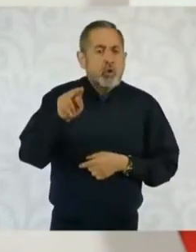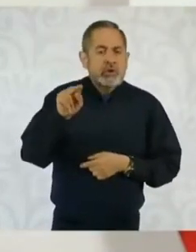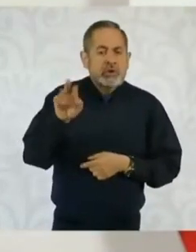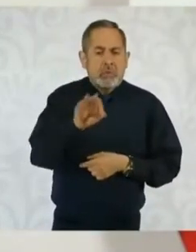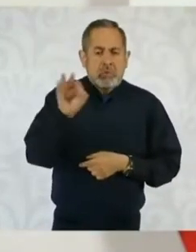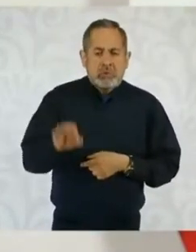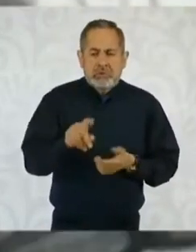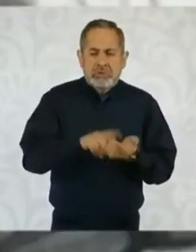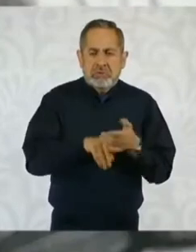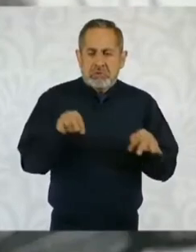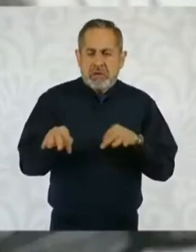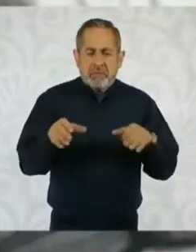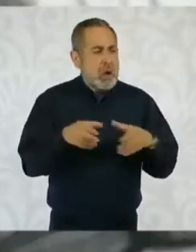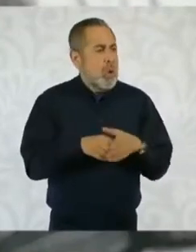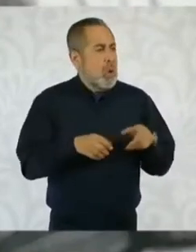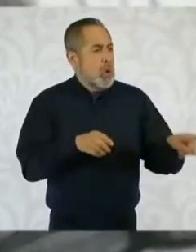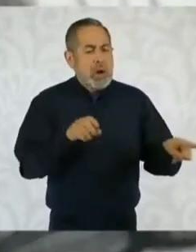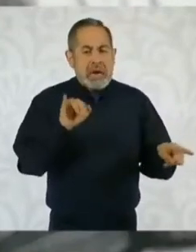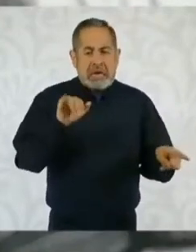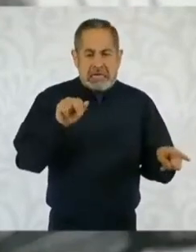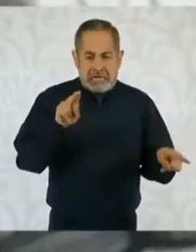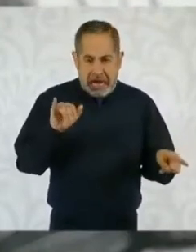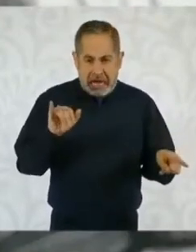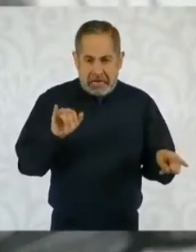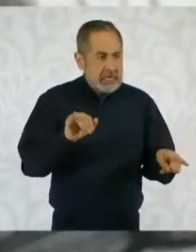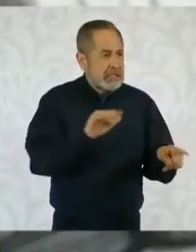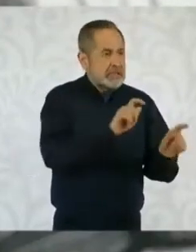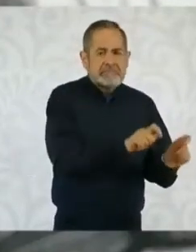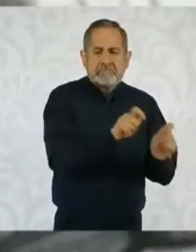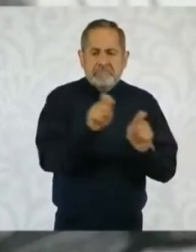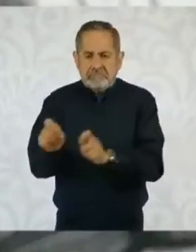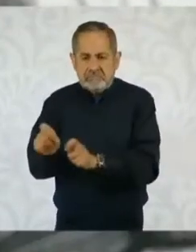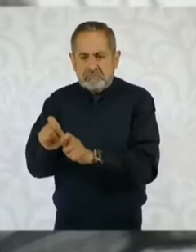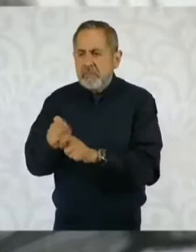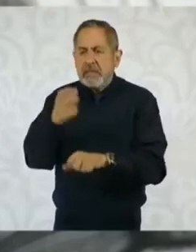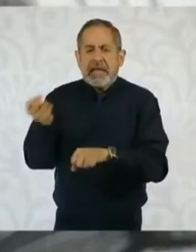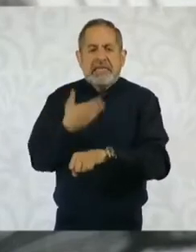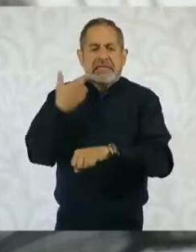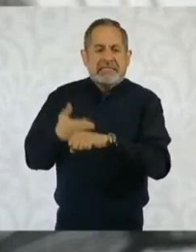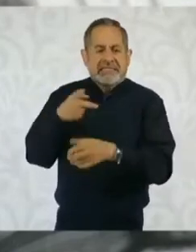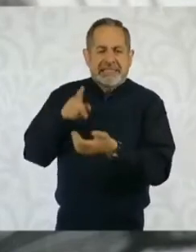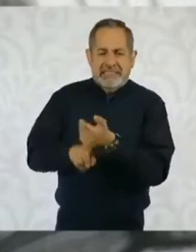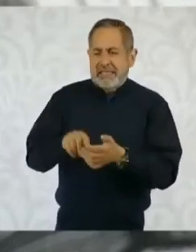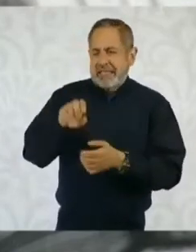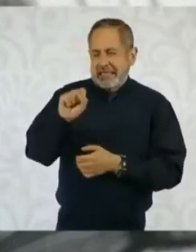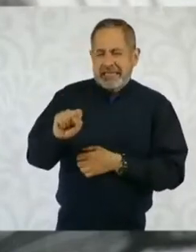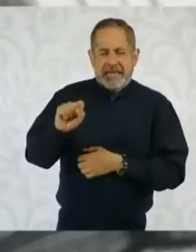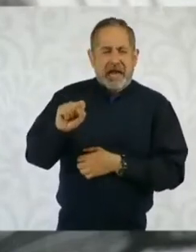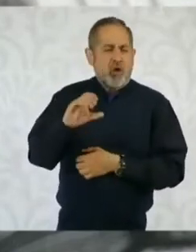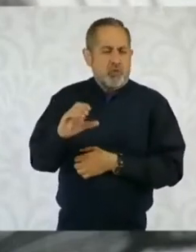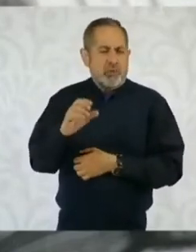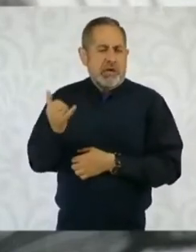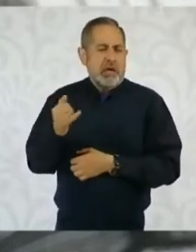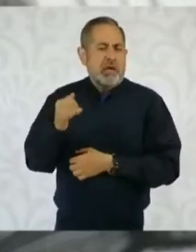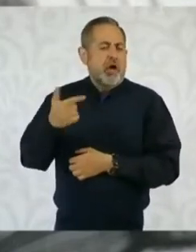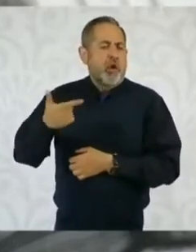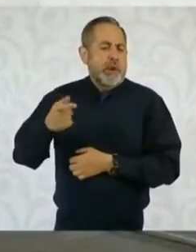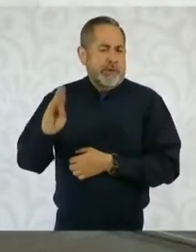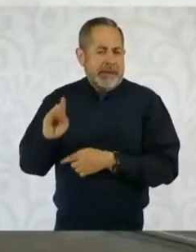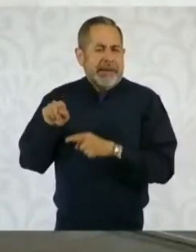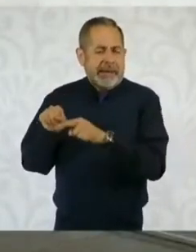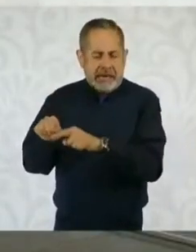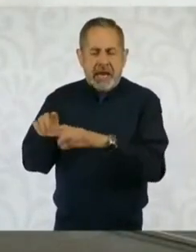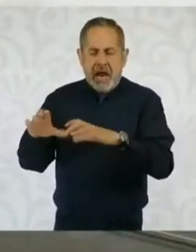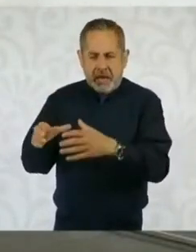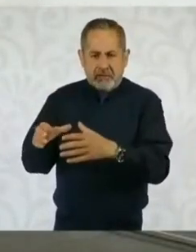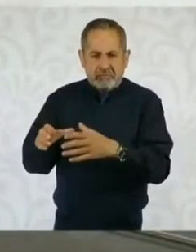del trabajo que tiene el INAI va a recaer en la Secretaría Anticorrupción y Buen Gobierno, y todo esto lo podemos atender